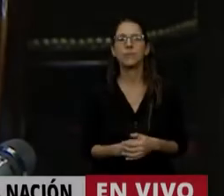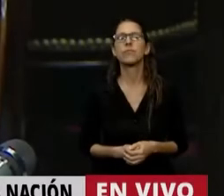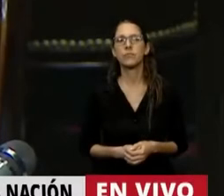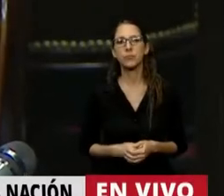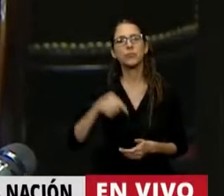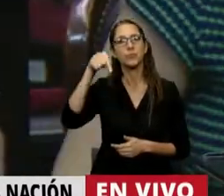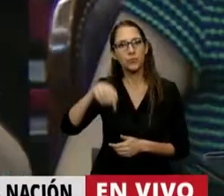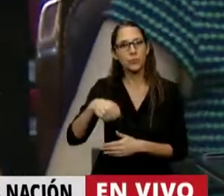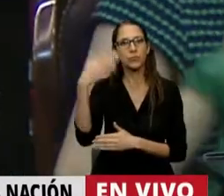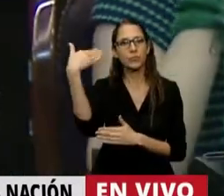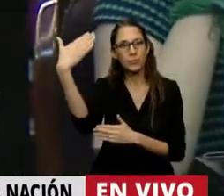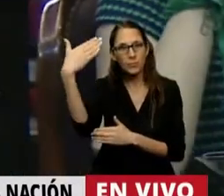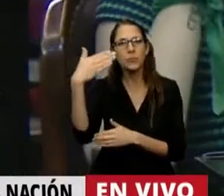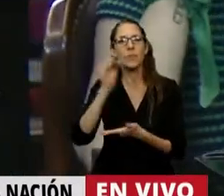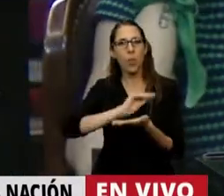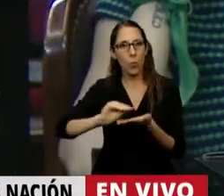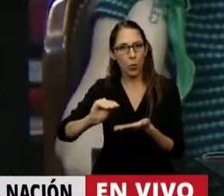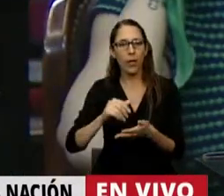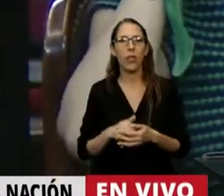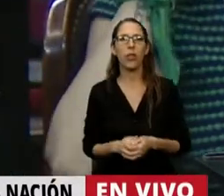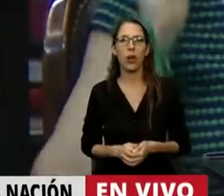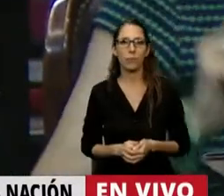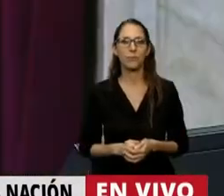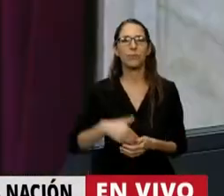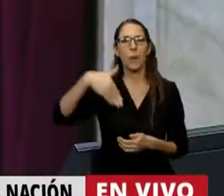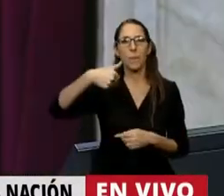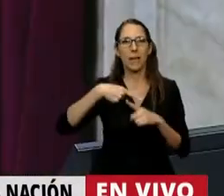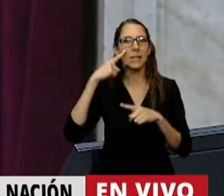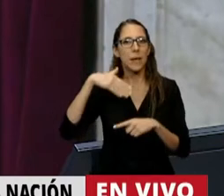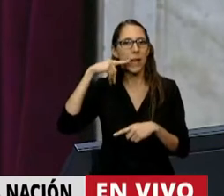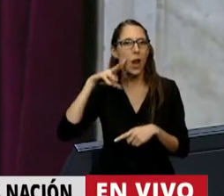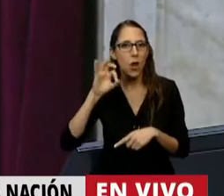En el uso de la palabra, el diputado Maximiliano Ferraro.